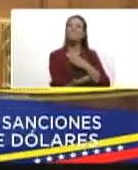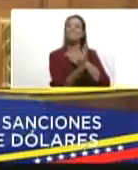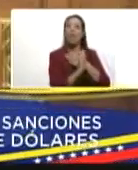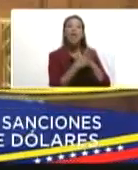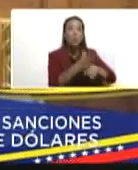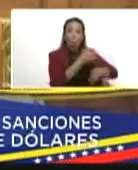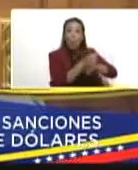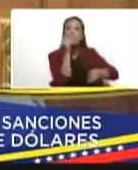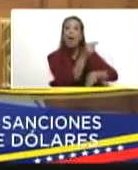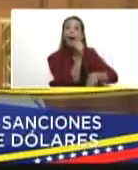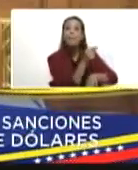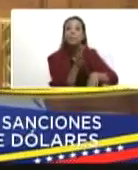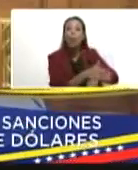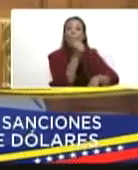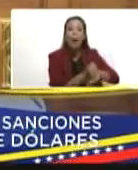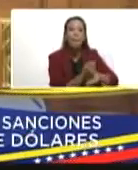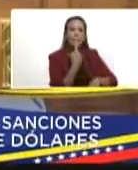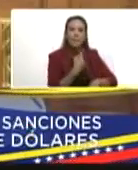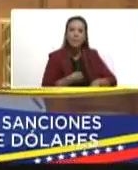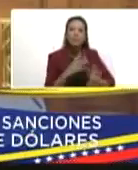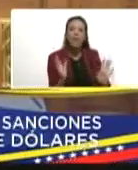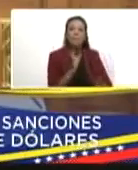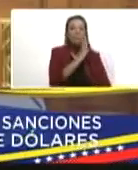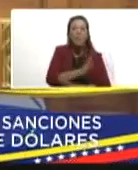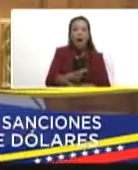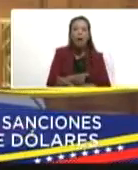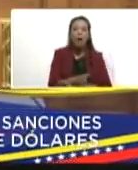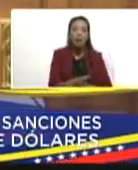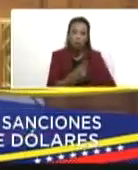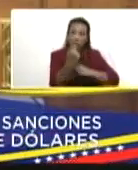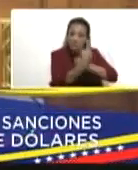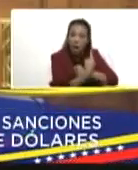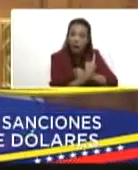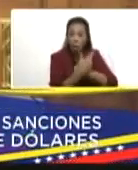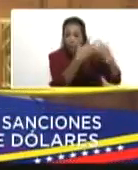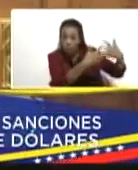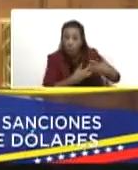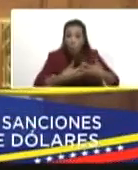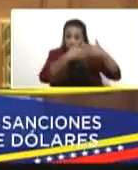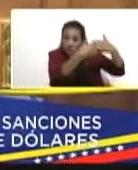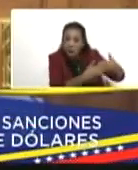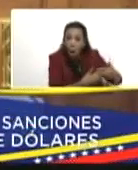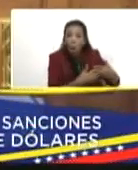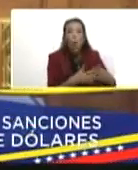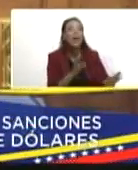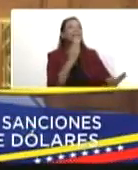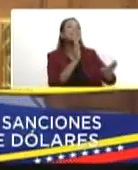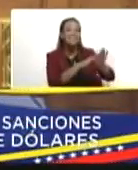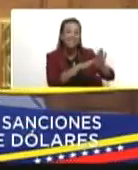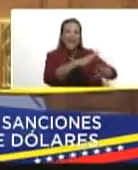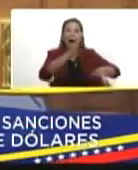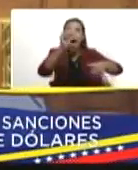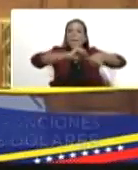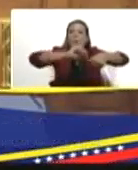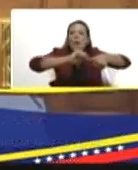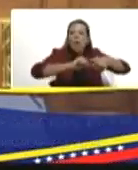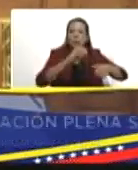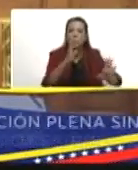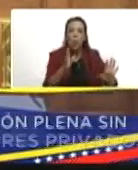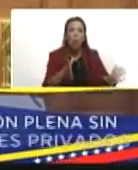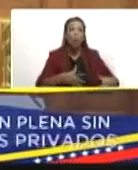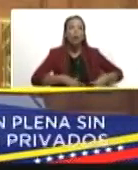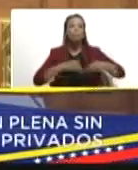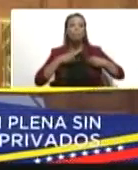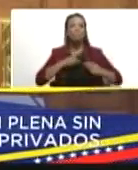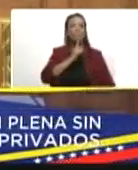culpables los que la pidieron los que la exigieron los que la justificaron y los que la